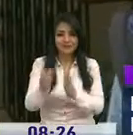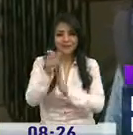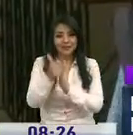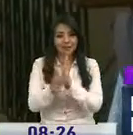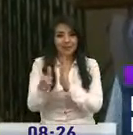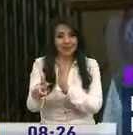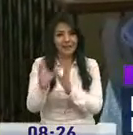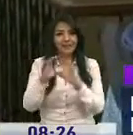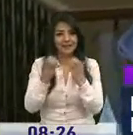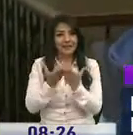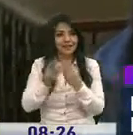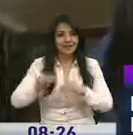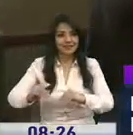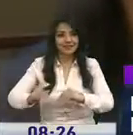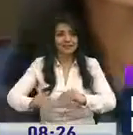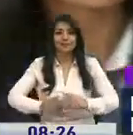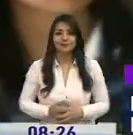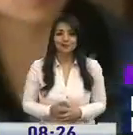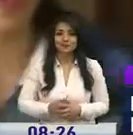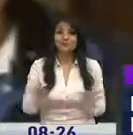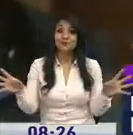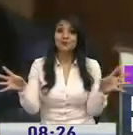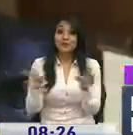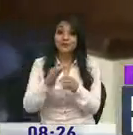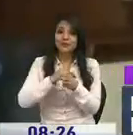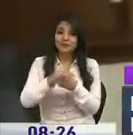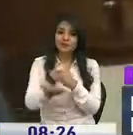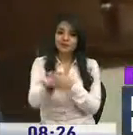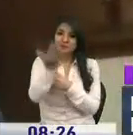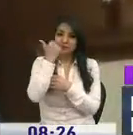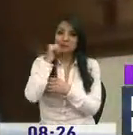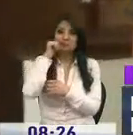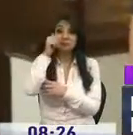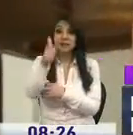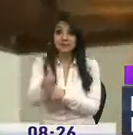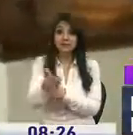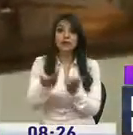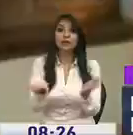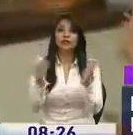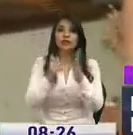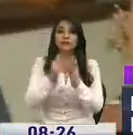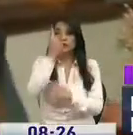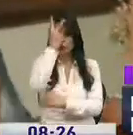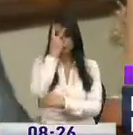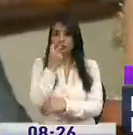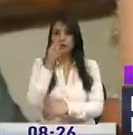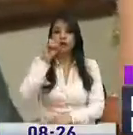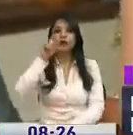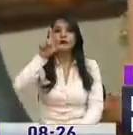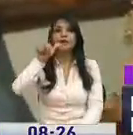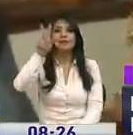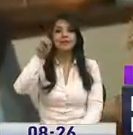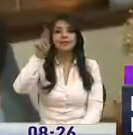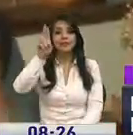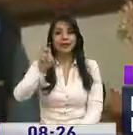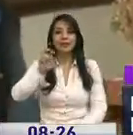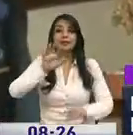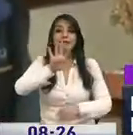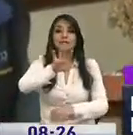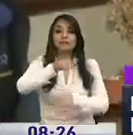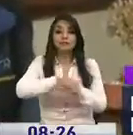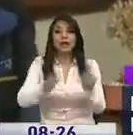beneficiarse de estas clases. Así que todos están convocados, por favor, mañana, repetimos, en el Hotel Holiday Inn, de 5 a 8 de la